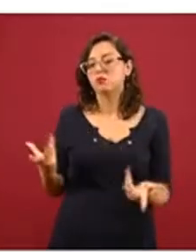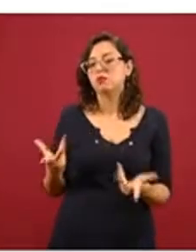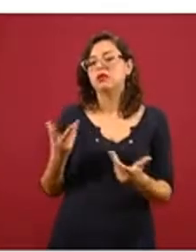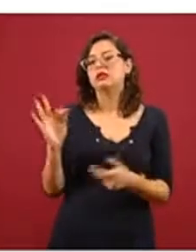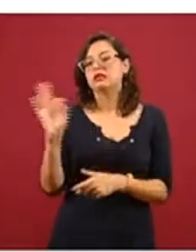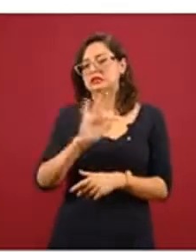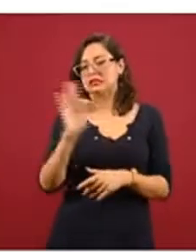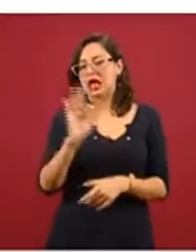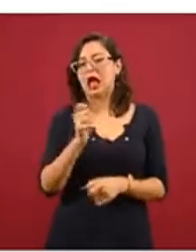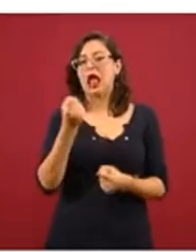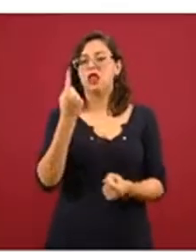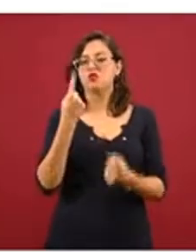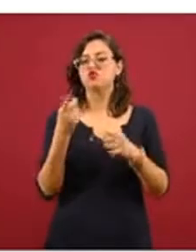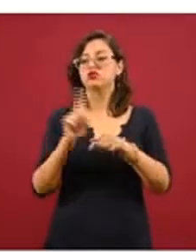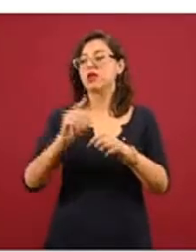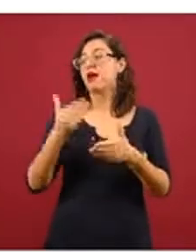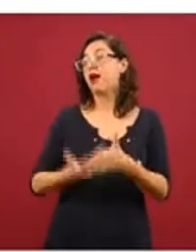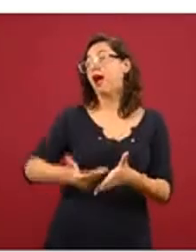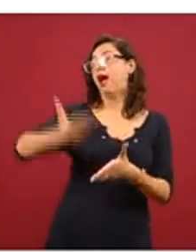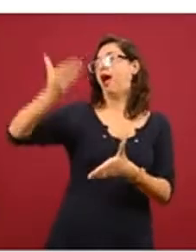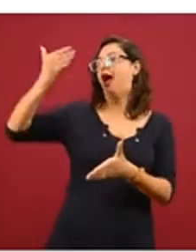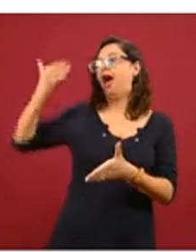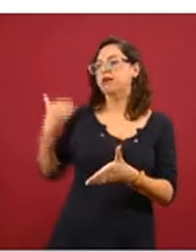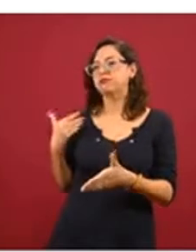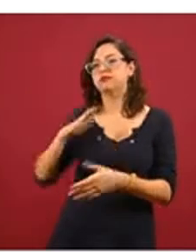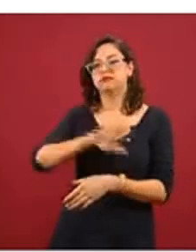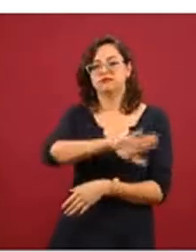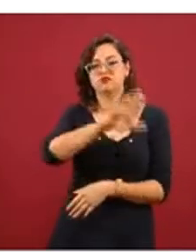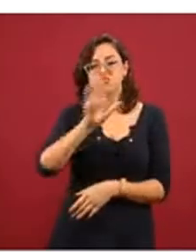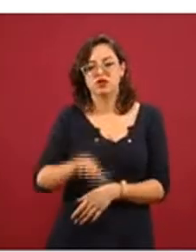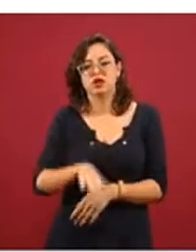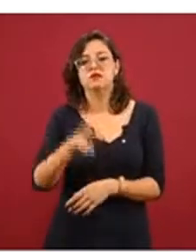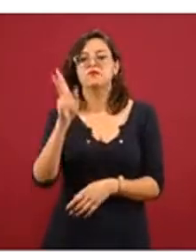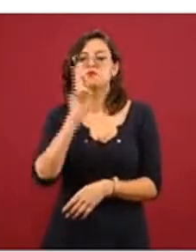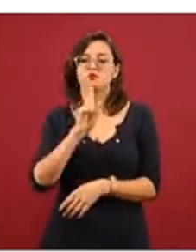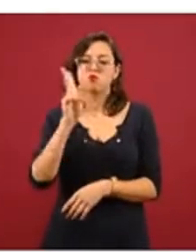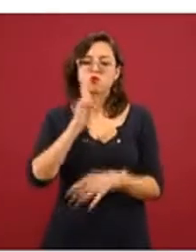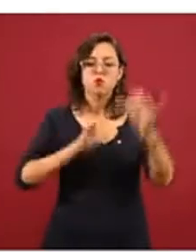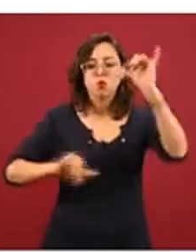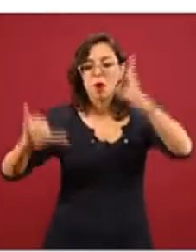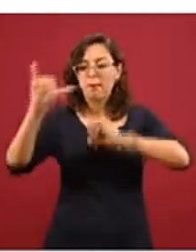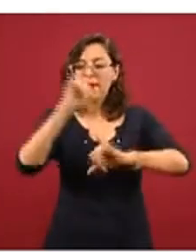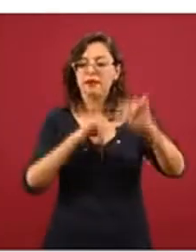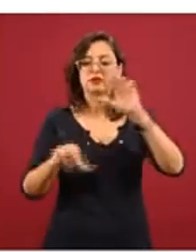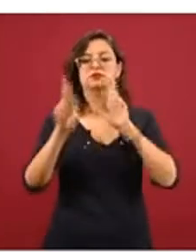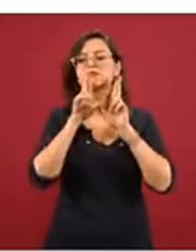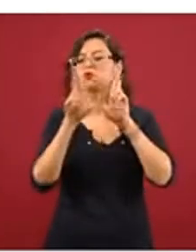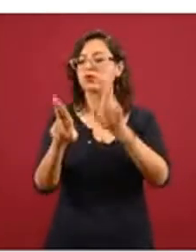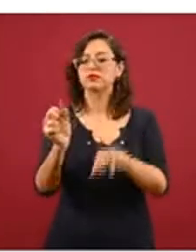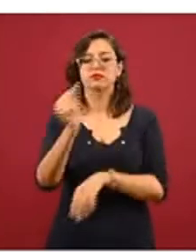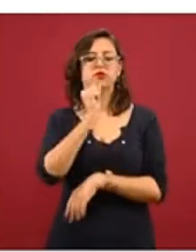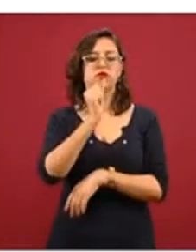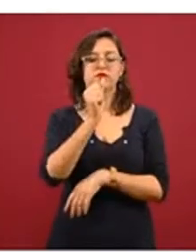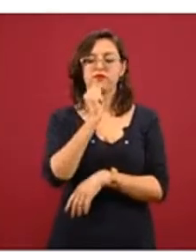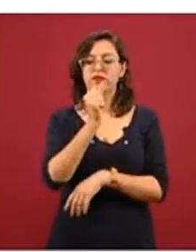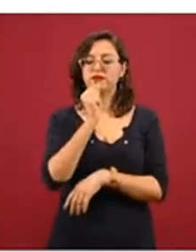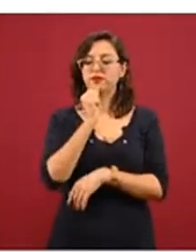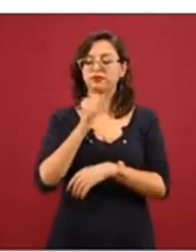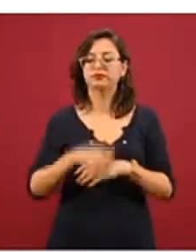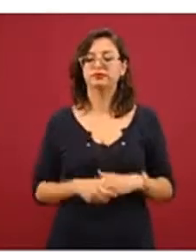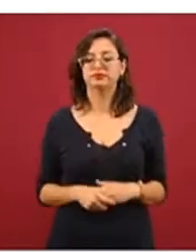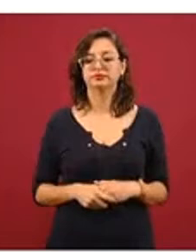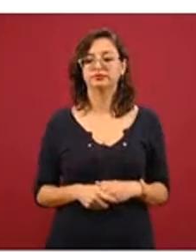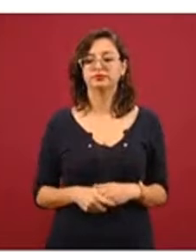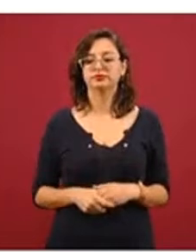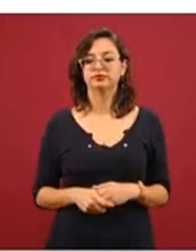tener de defunciones que tienen una prueba de laboratorio que está pendiente de tener un resultado.